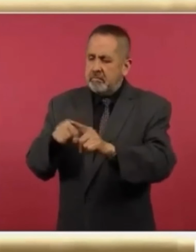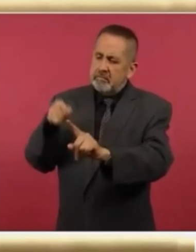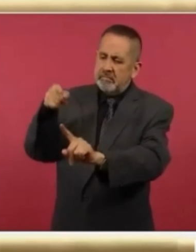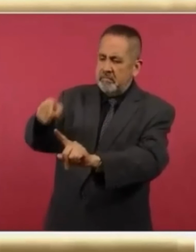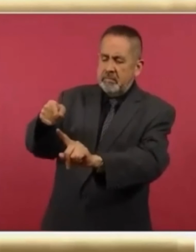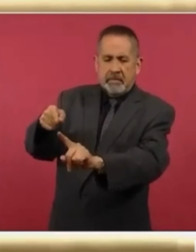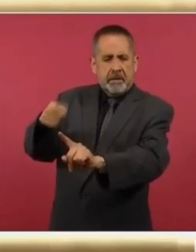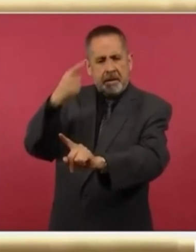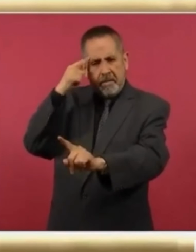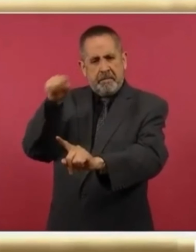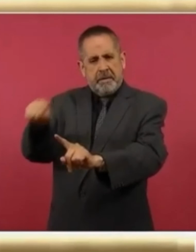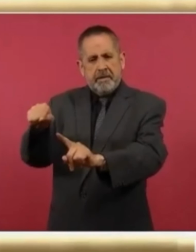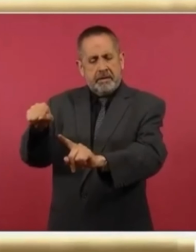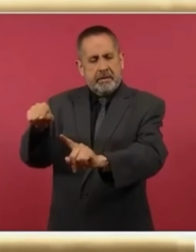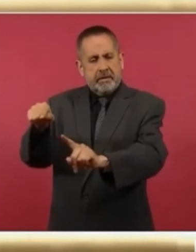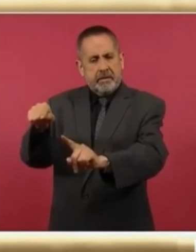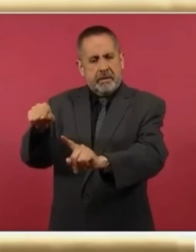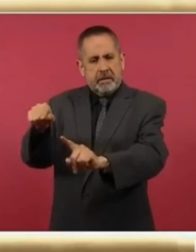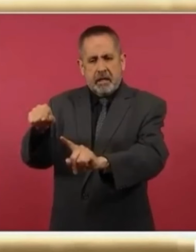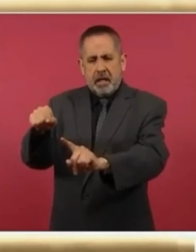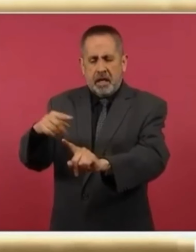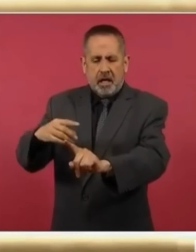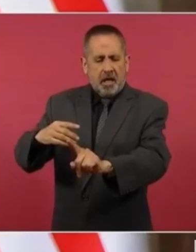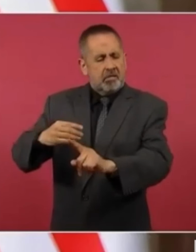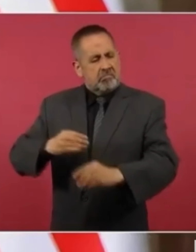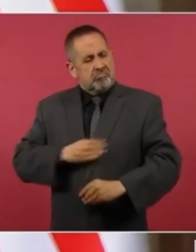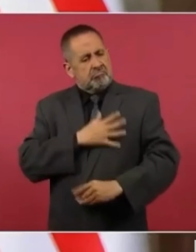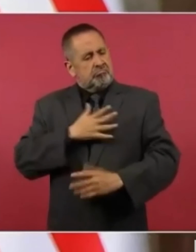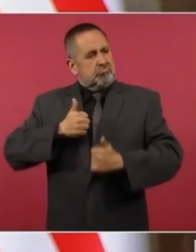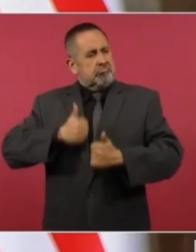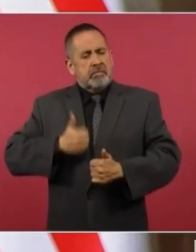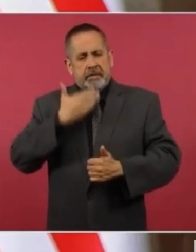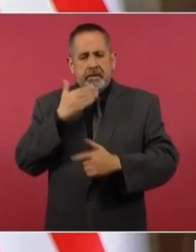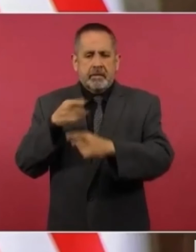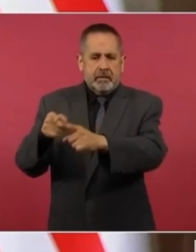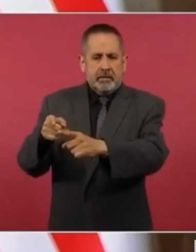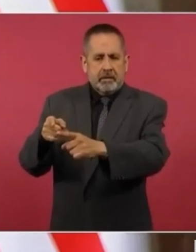para el bienestar